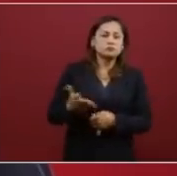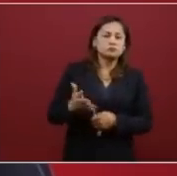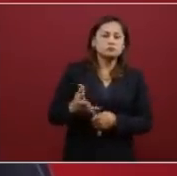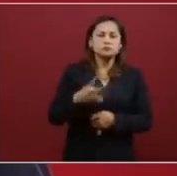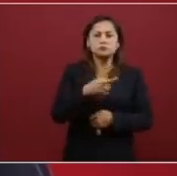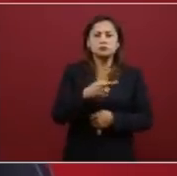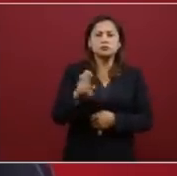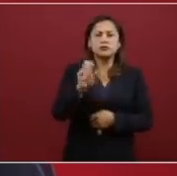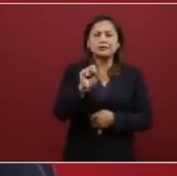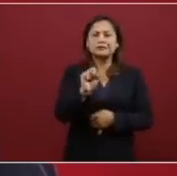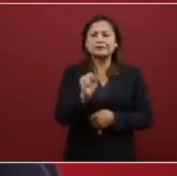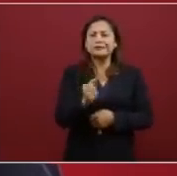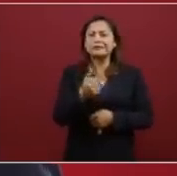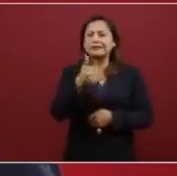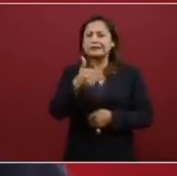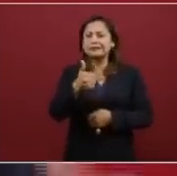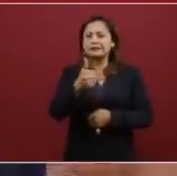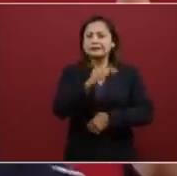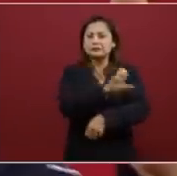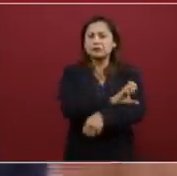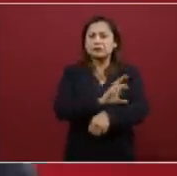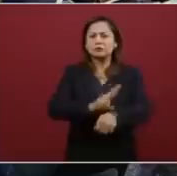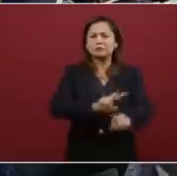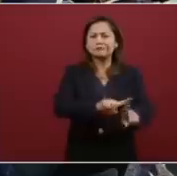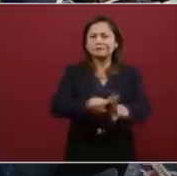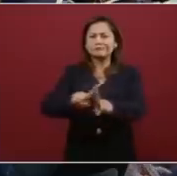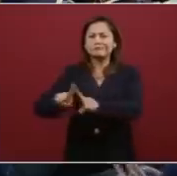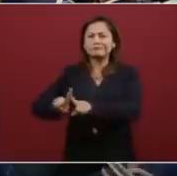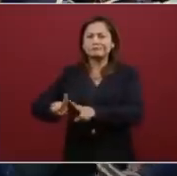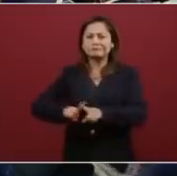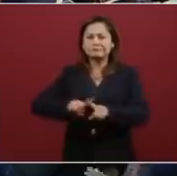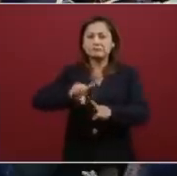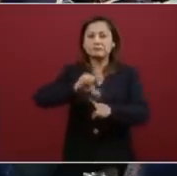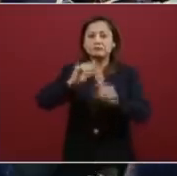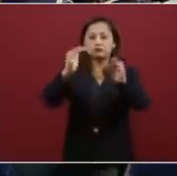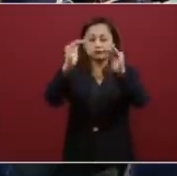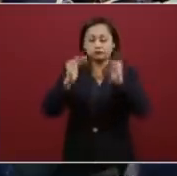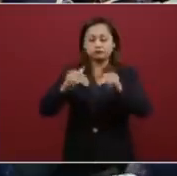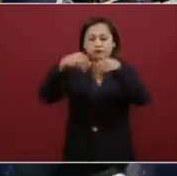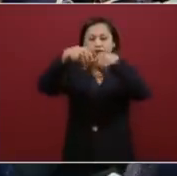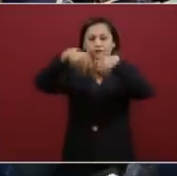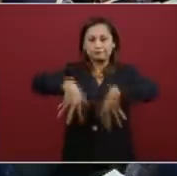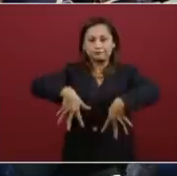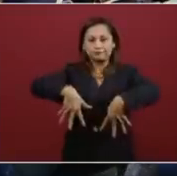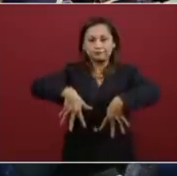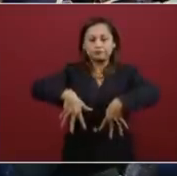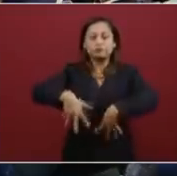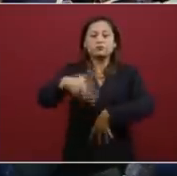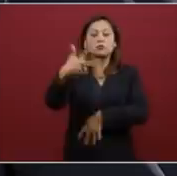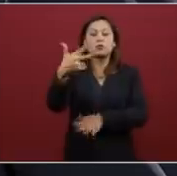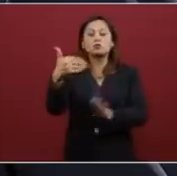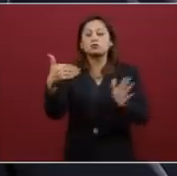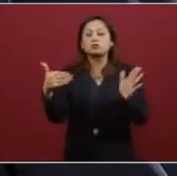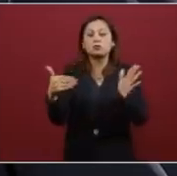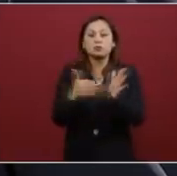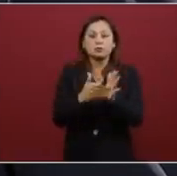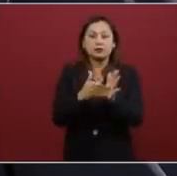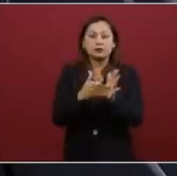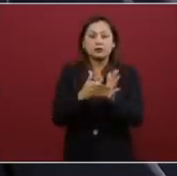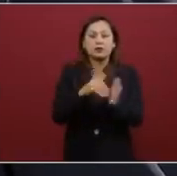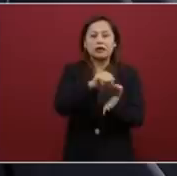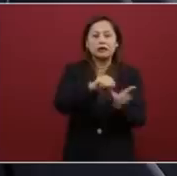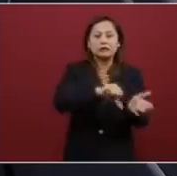266 coordinaciones. Y de ahí baja a 8,000